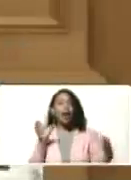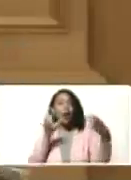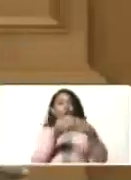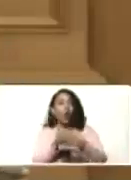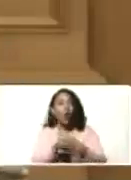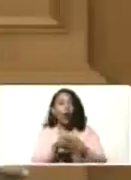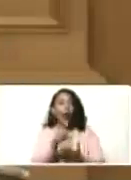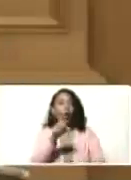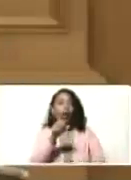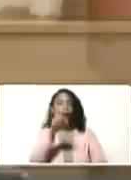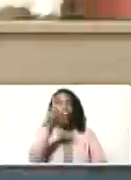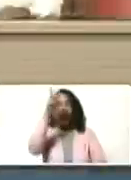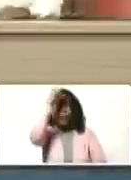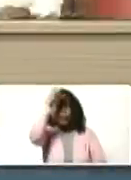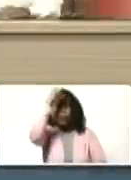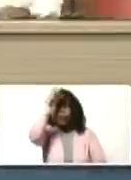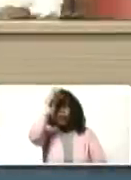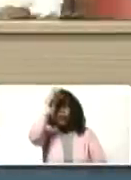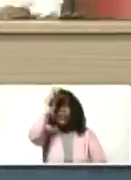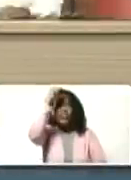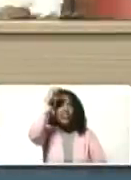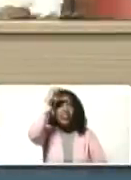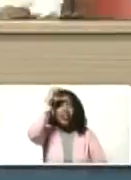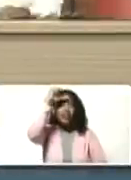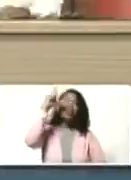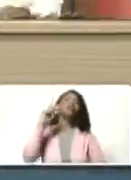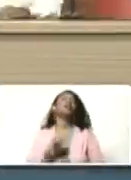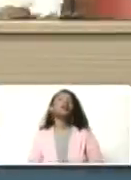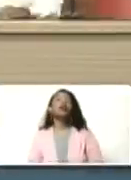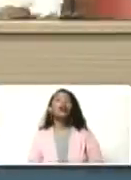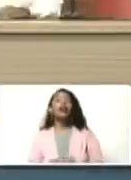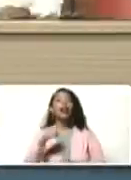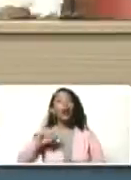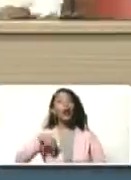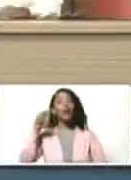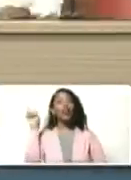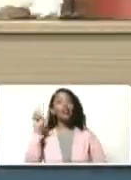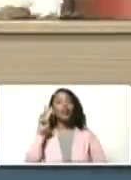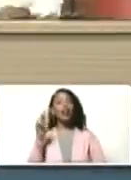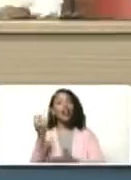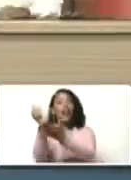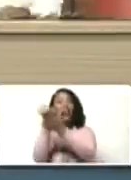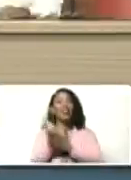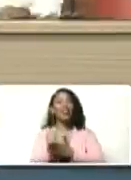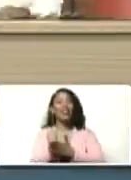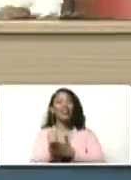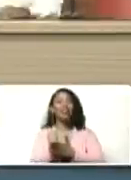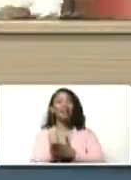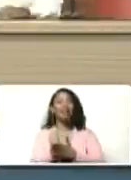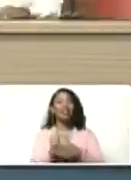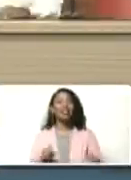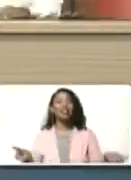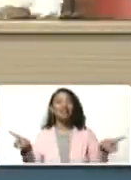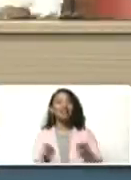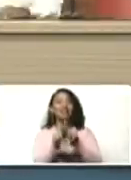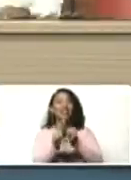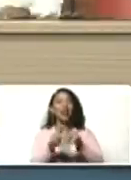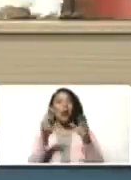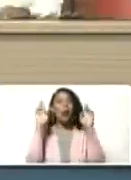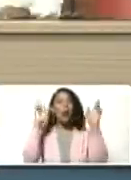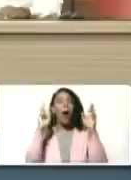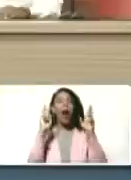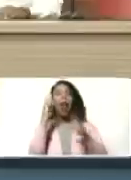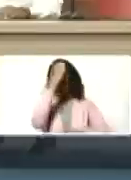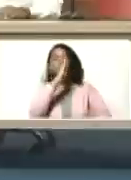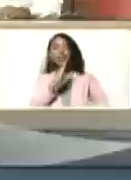uno de nuestros acuerdos. Que Venezuela nos ayude, nos ayudemos mutuamente, ojalá Brasil se